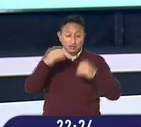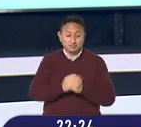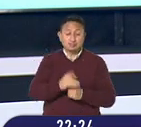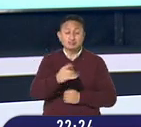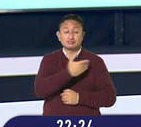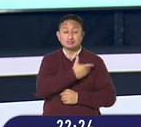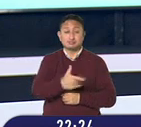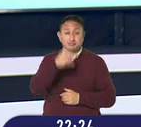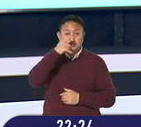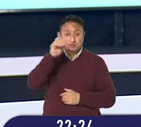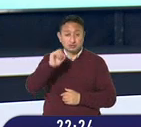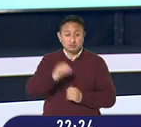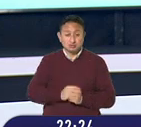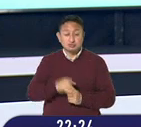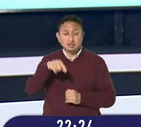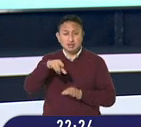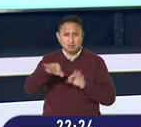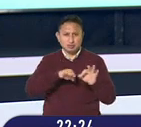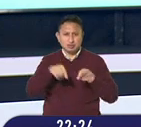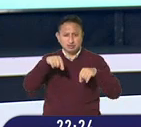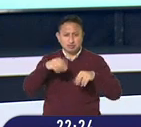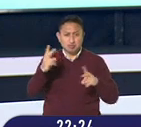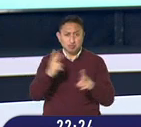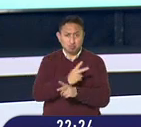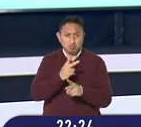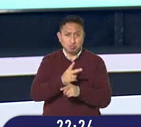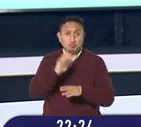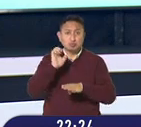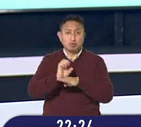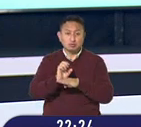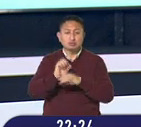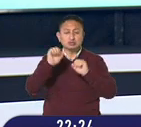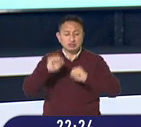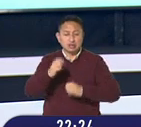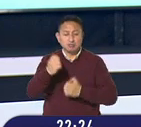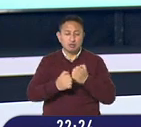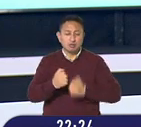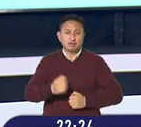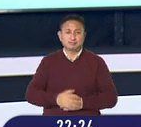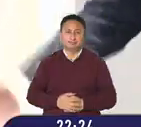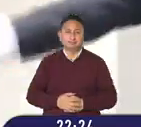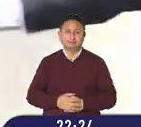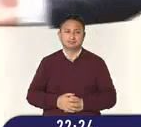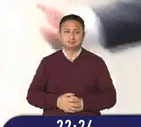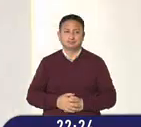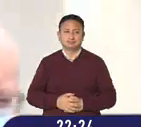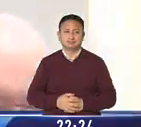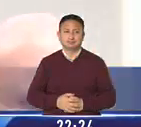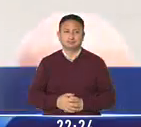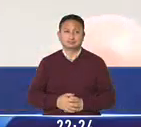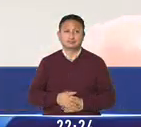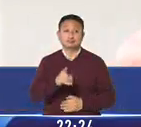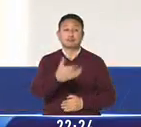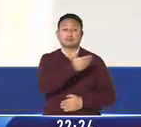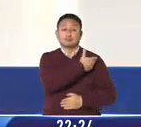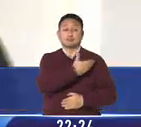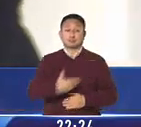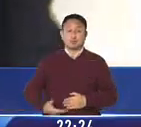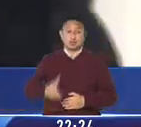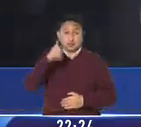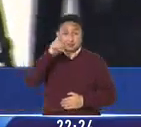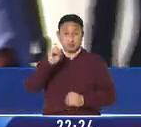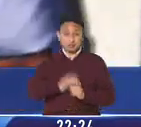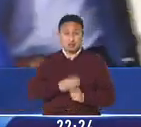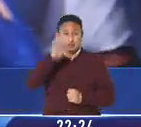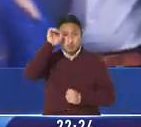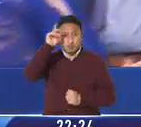se refirió a la inseguridad en el país. Reconoce que existe un problema. El presidente Guillermo Lasso se